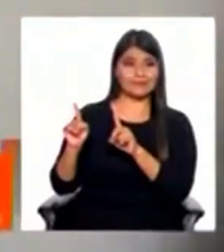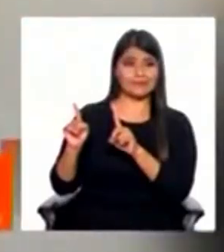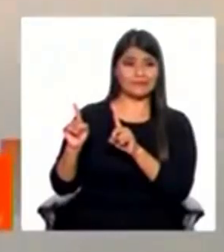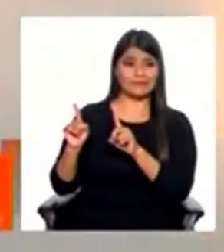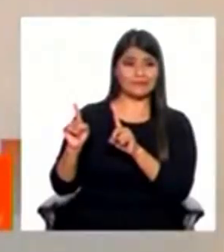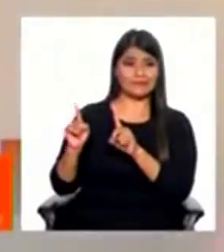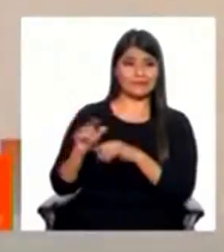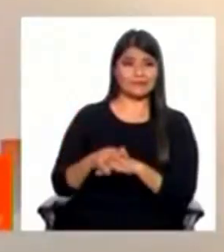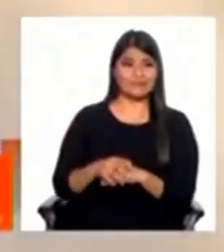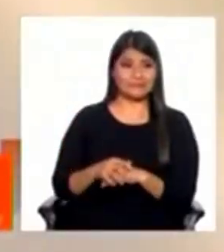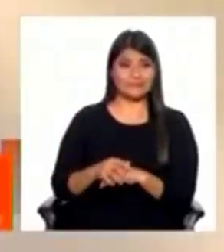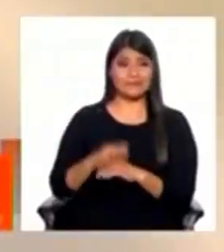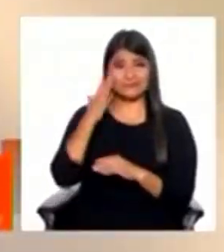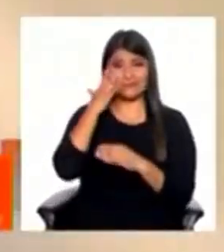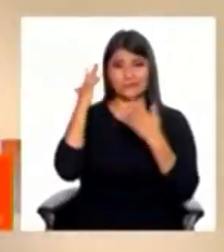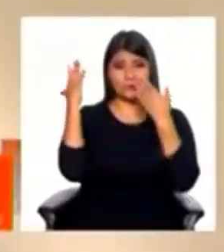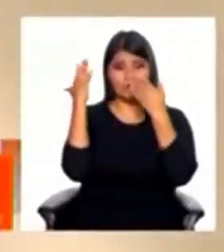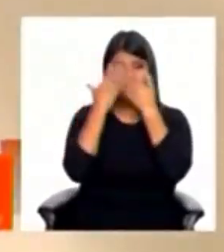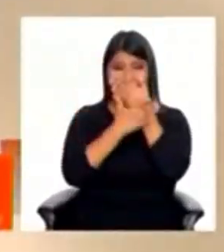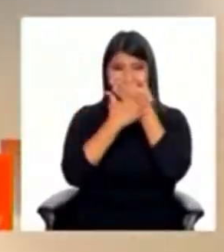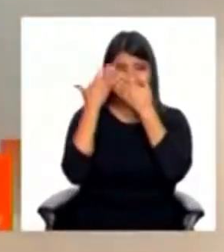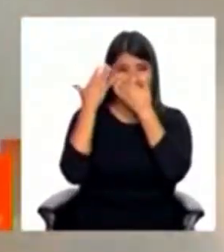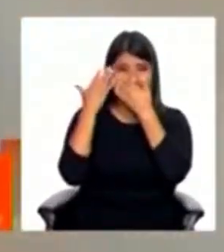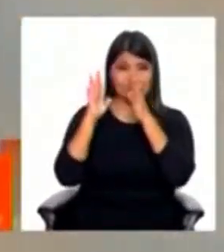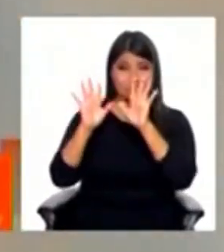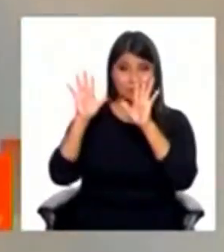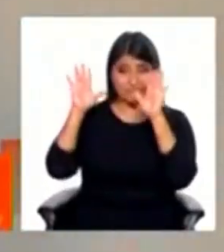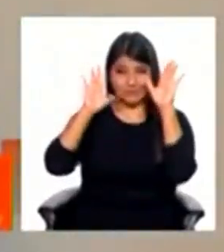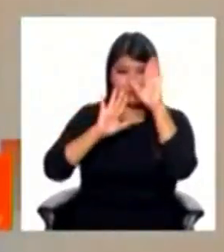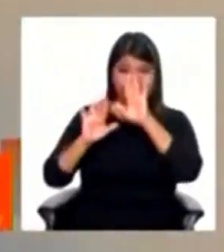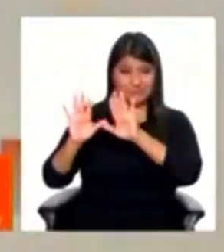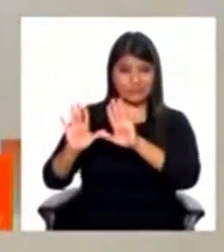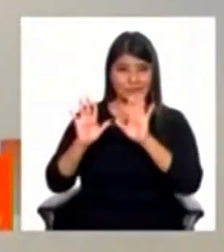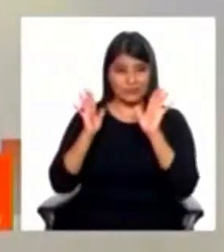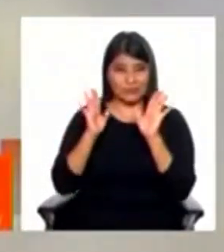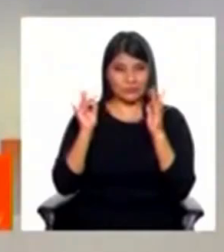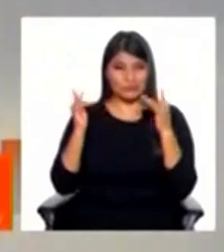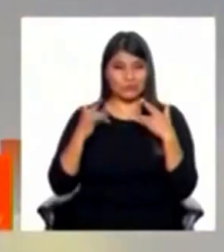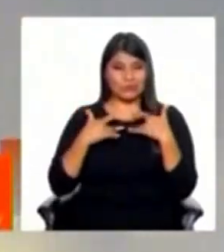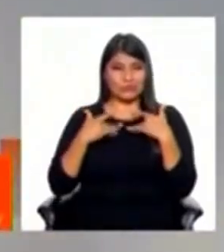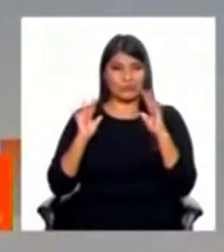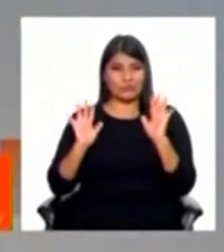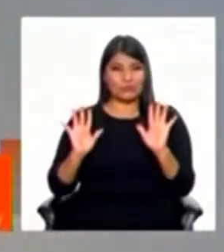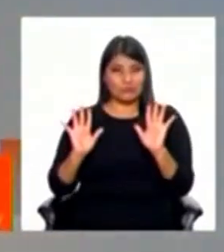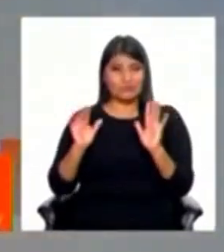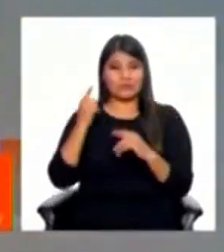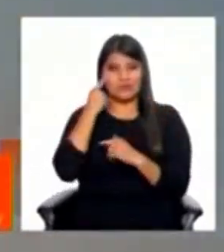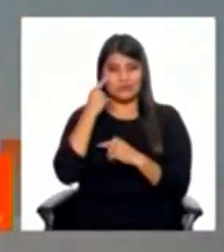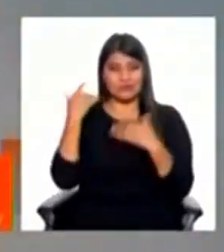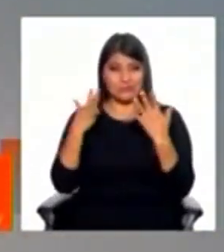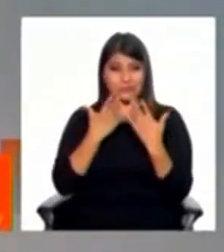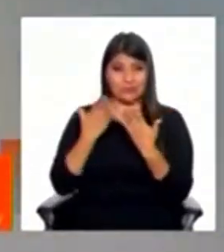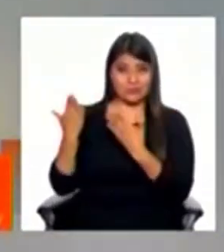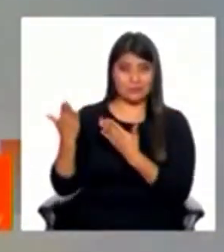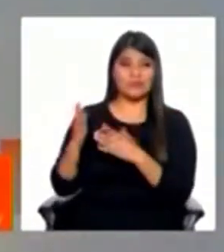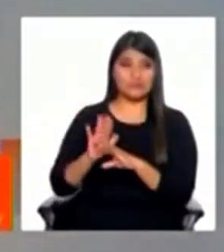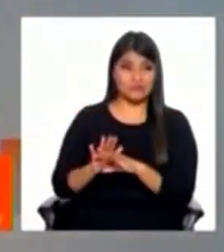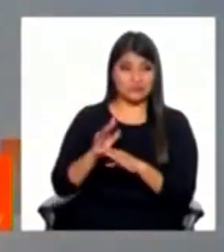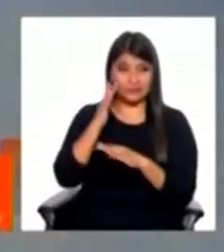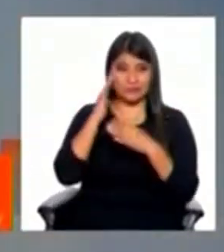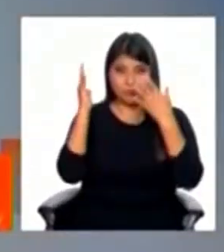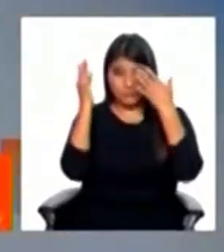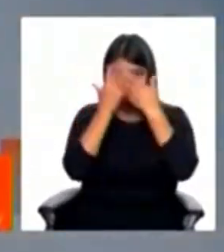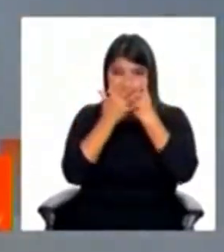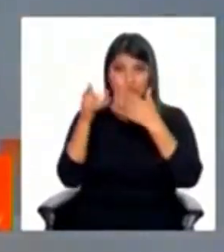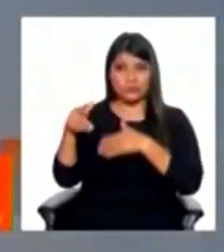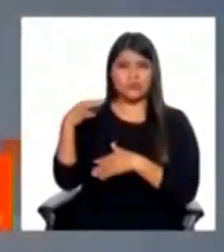Y hemos tenido que taparlas. Sí. Amigos televidentes, si ven estas imágenes es por lo sensibles que son, porque realmente hay una menor involucrada. Si usted es padre